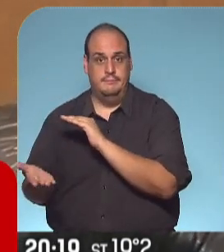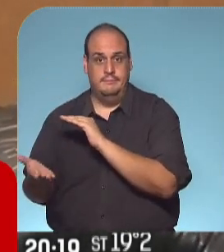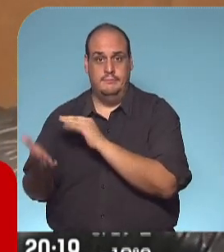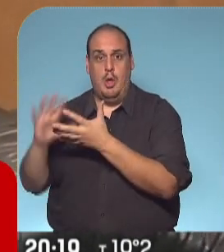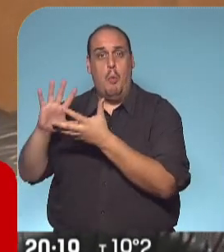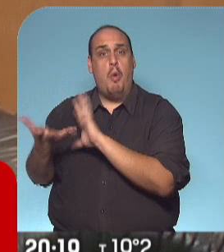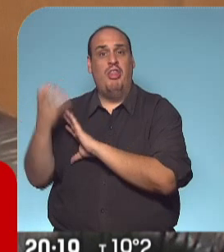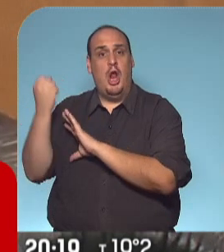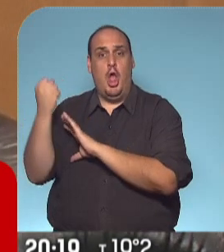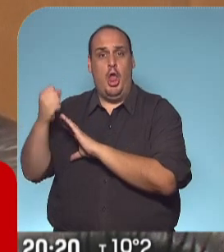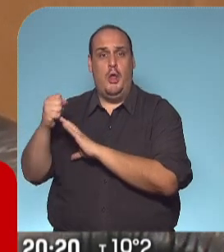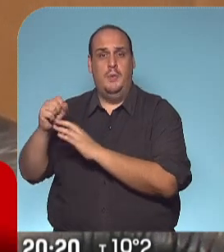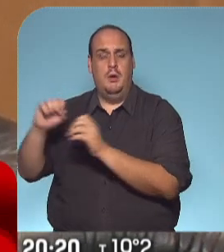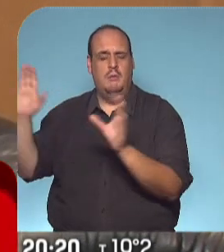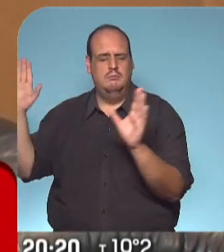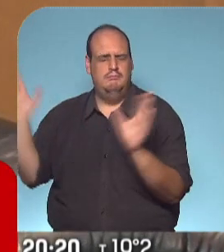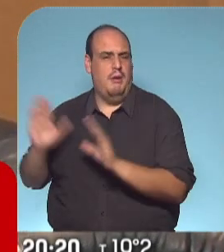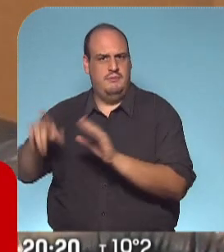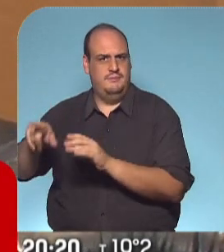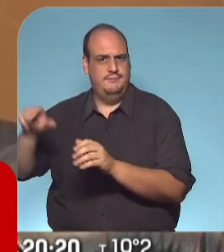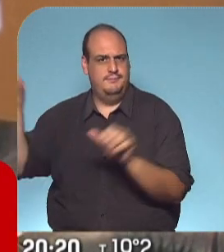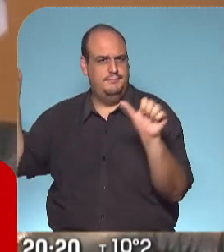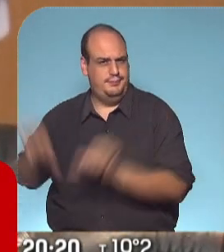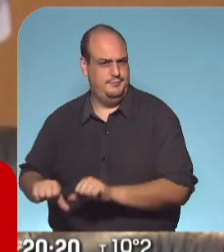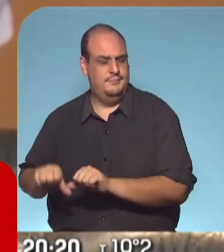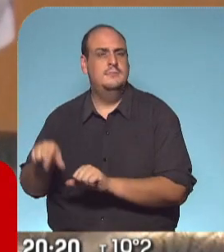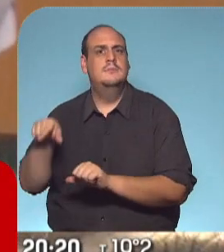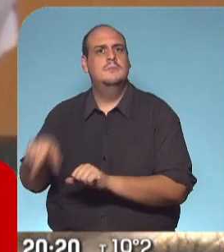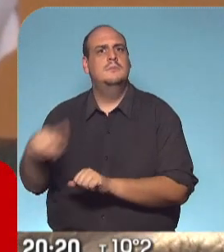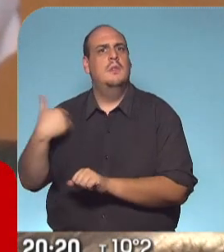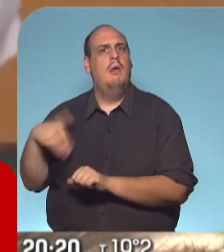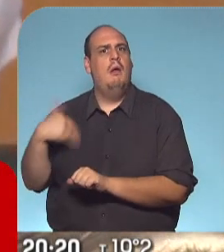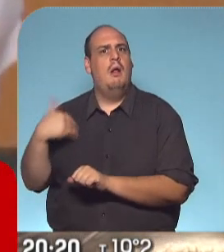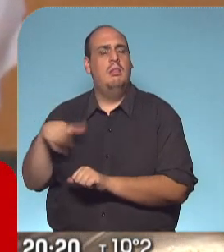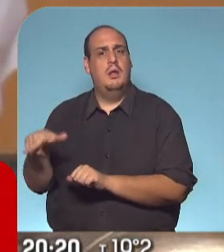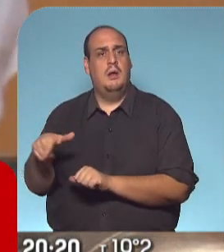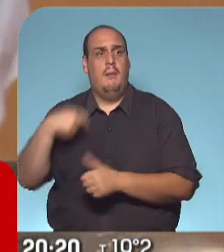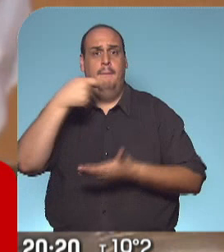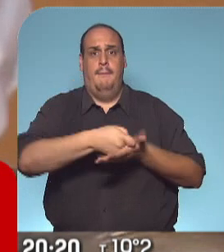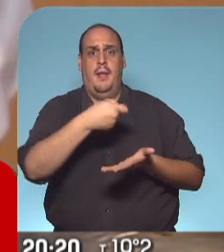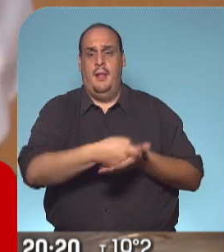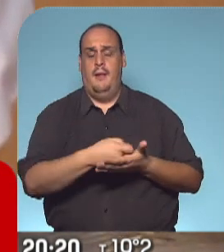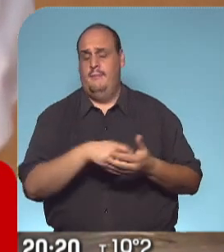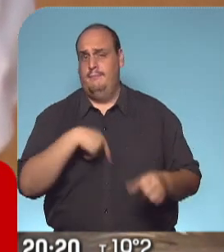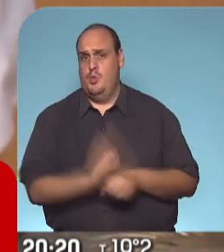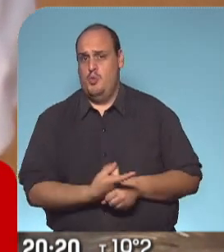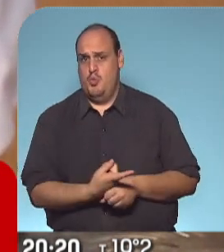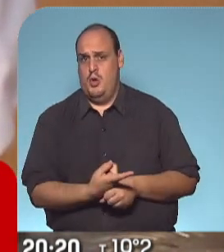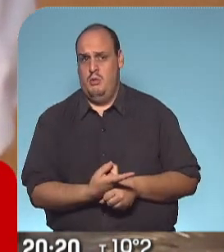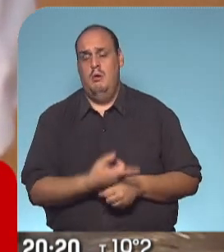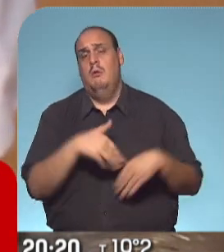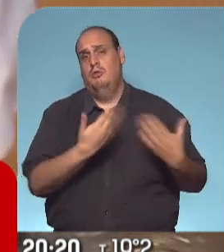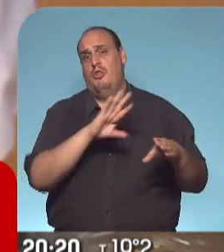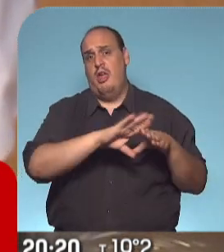económico terminó en un colapso y la realidad es que hoy Argentina no tiene capacidad de pago, y por eso debe hacer una